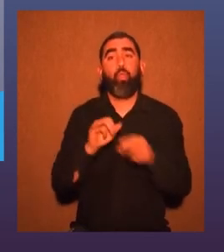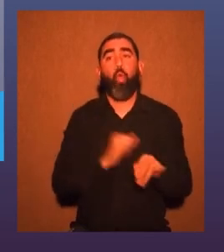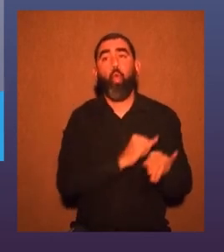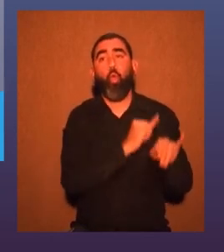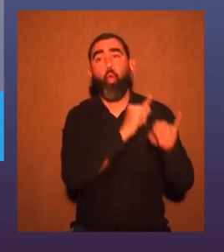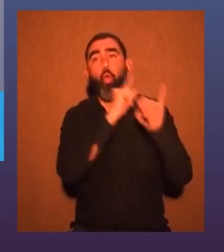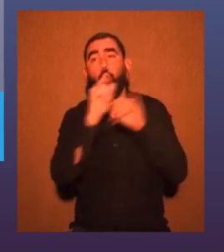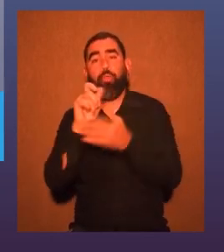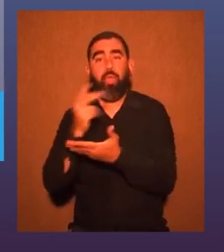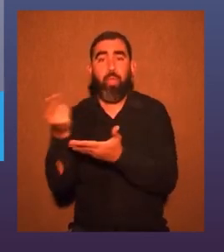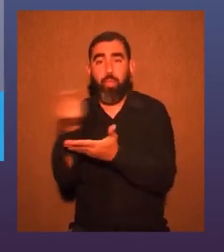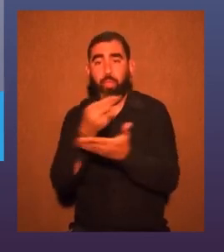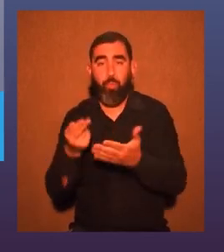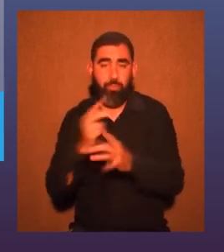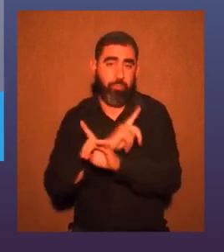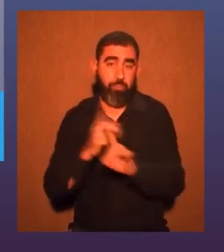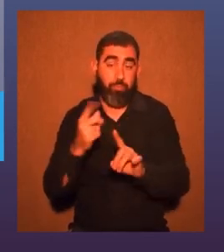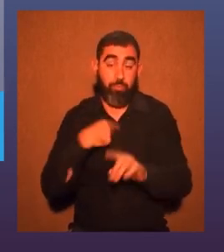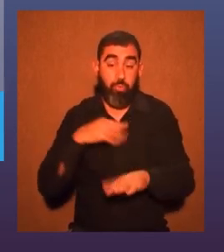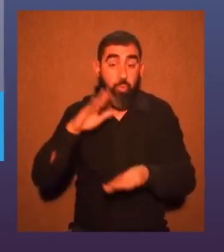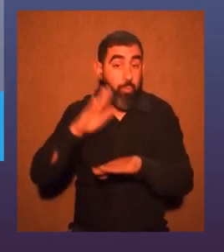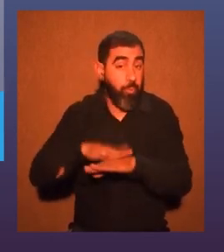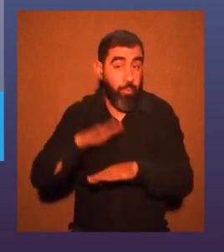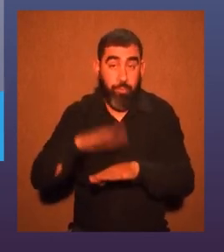A mí lo que me pasa es que llega un momento en que,